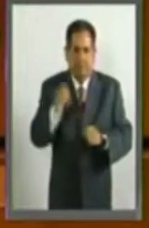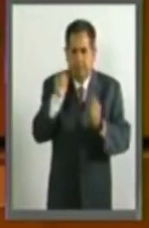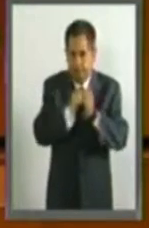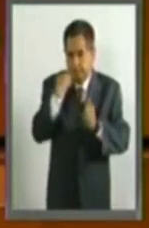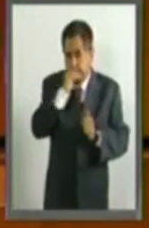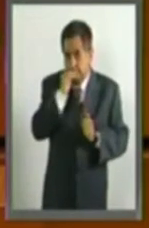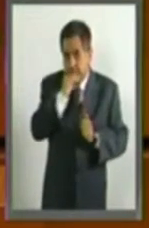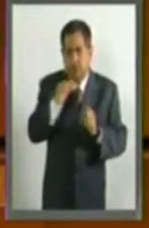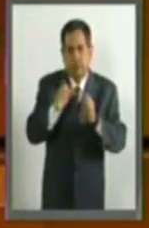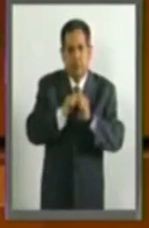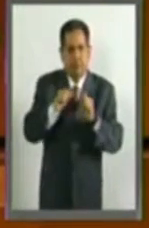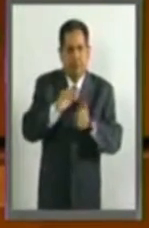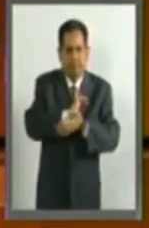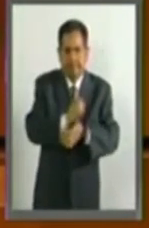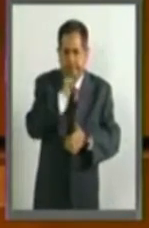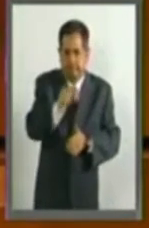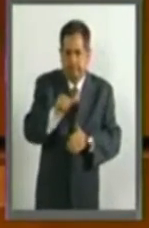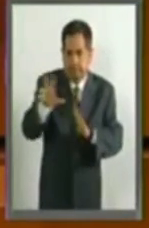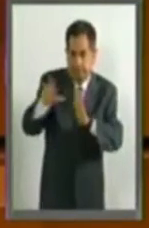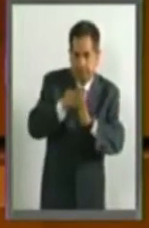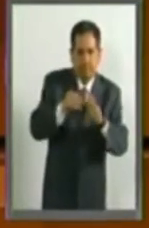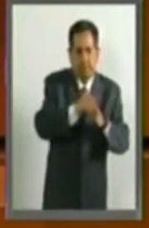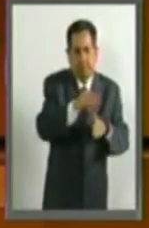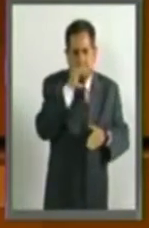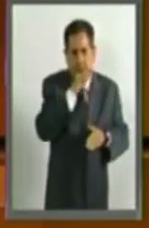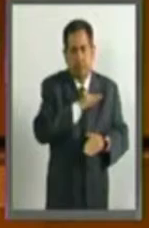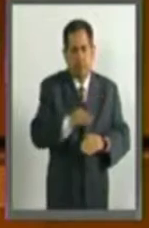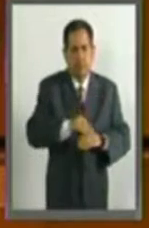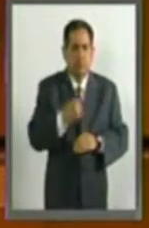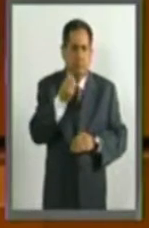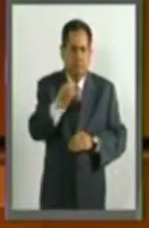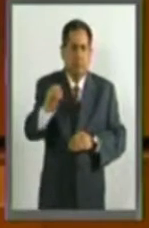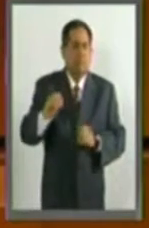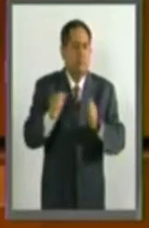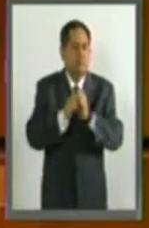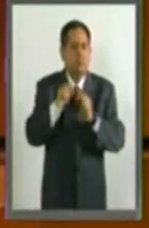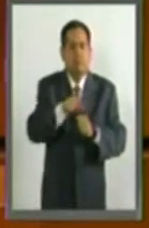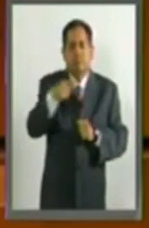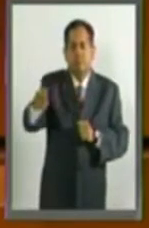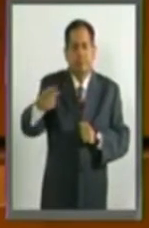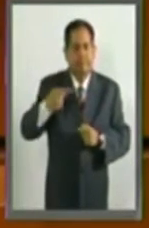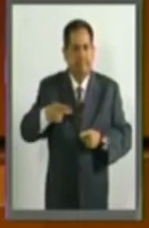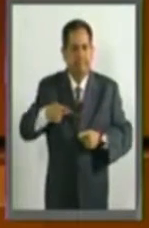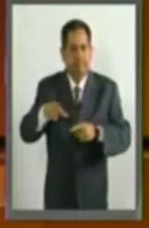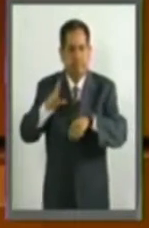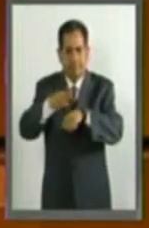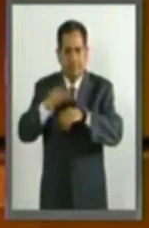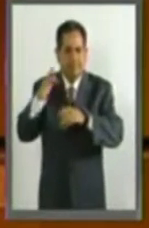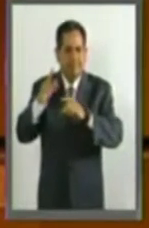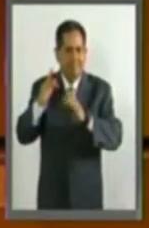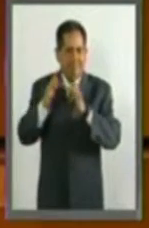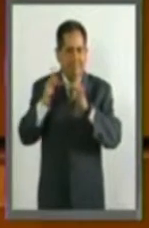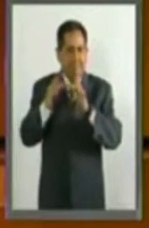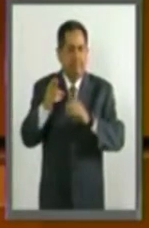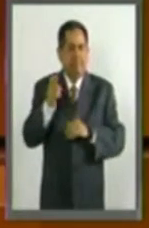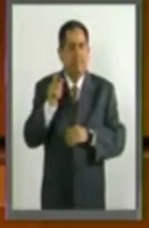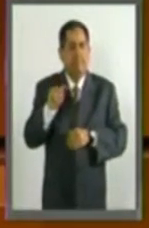gratuita y no discriminatoria, así como la obligación de los concesionarios que presten servicios de televisión